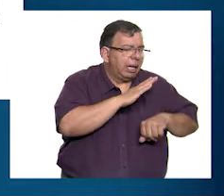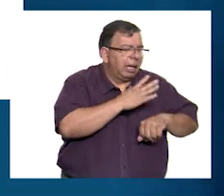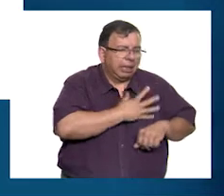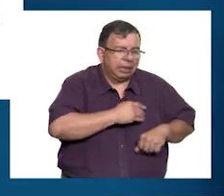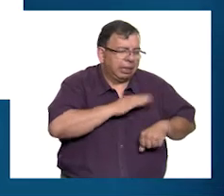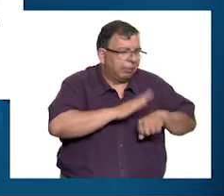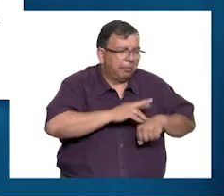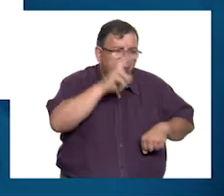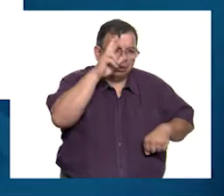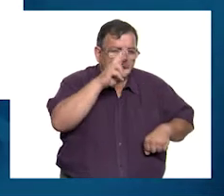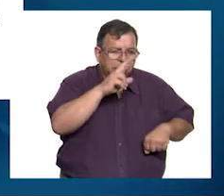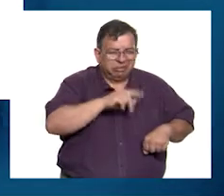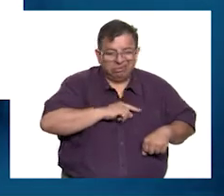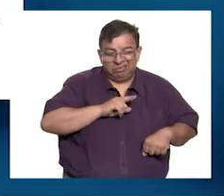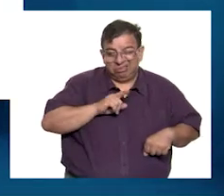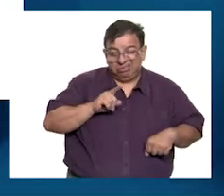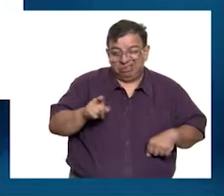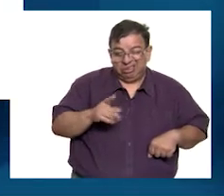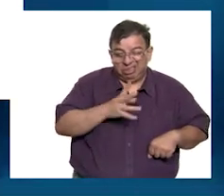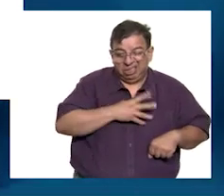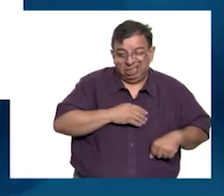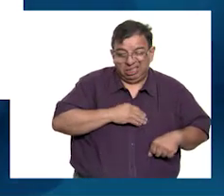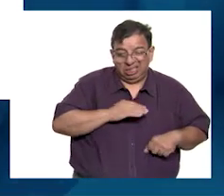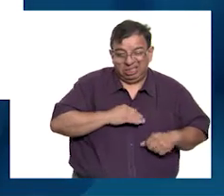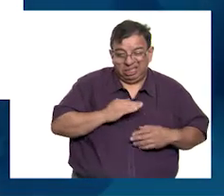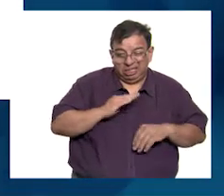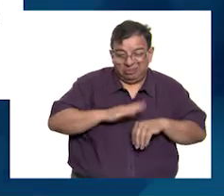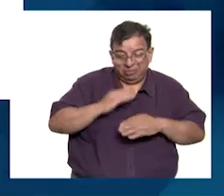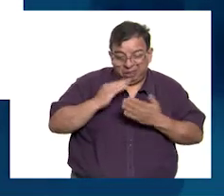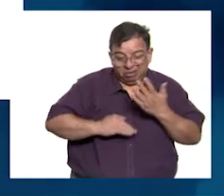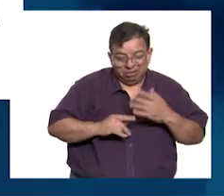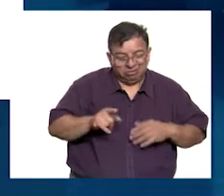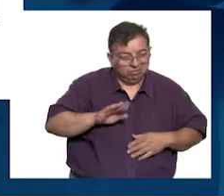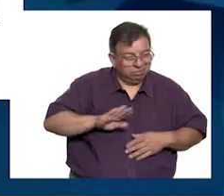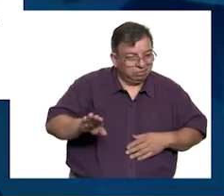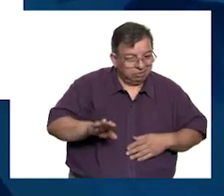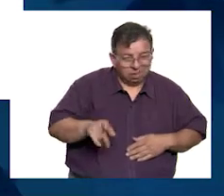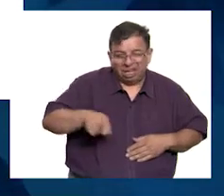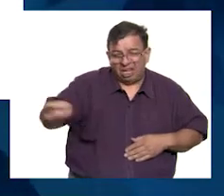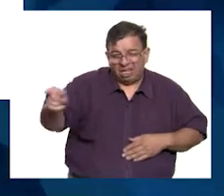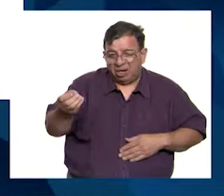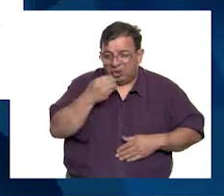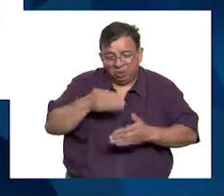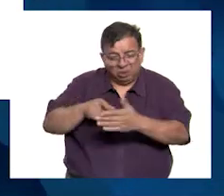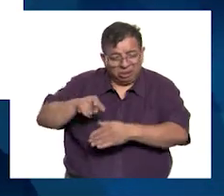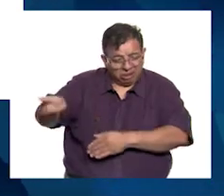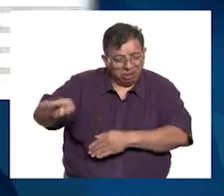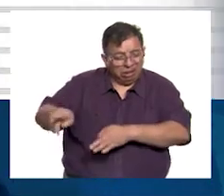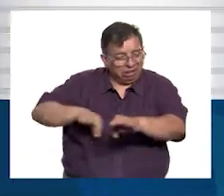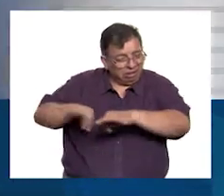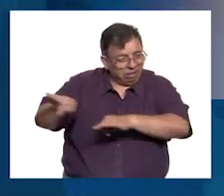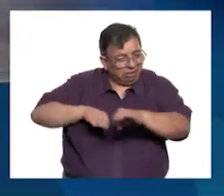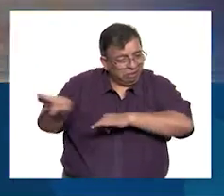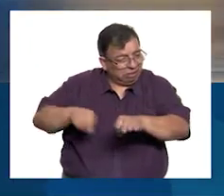mismo tiempo una horrible aberración hacia la menor. La hacía comer en la cocina y trabajar sin